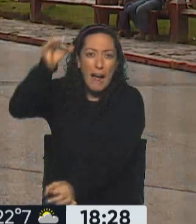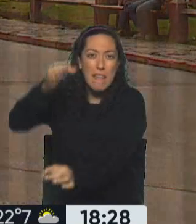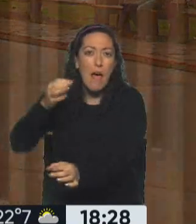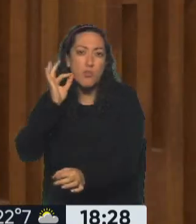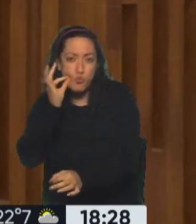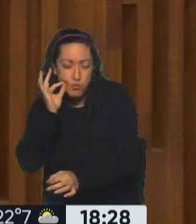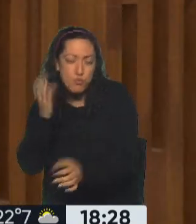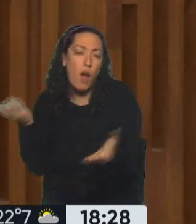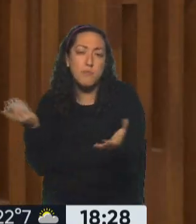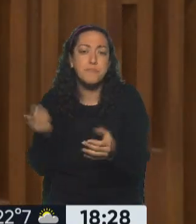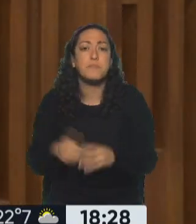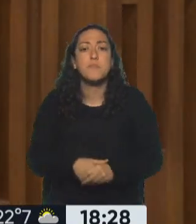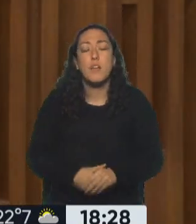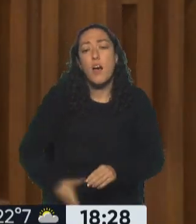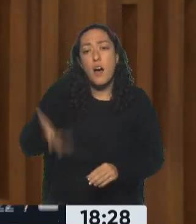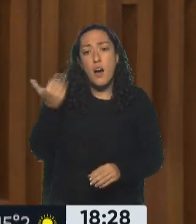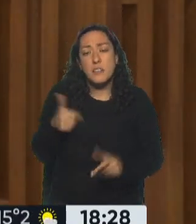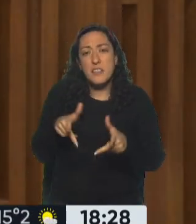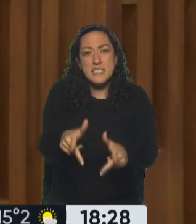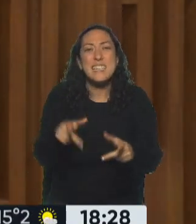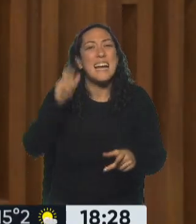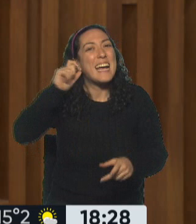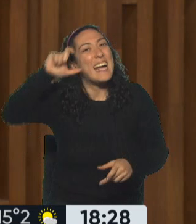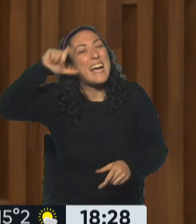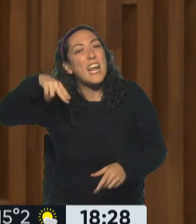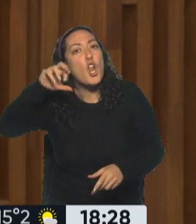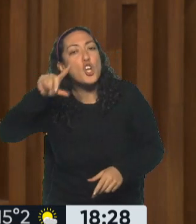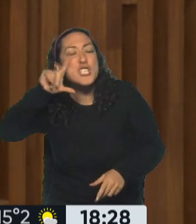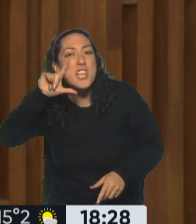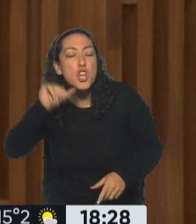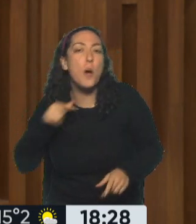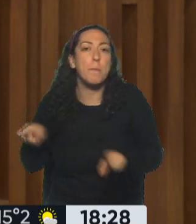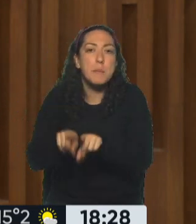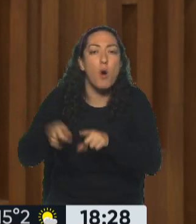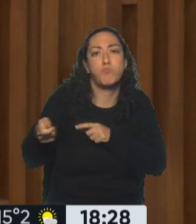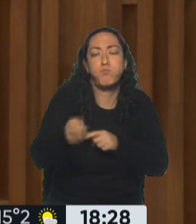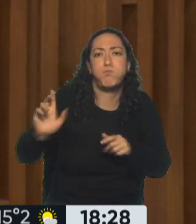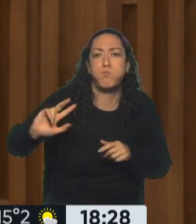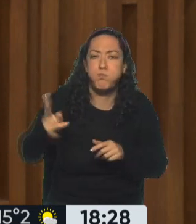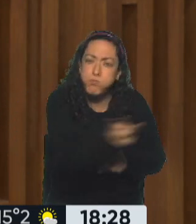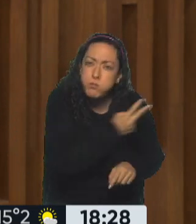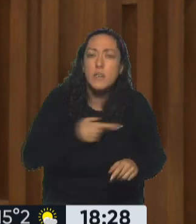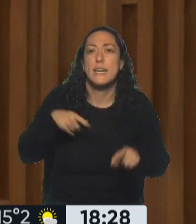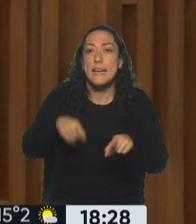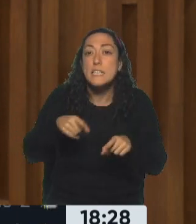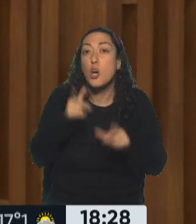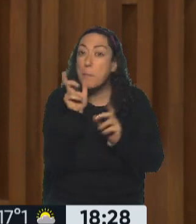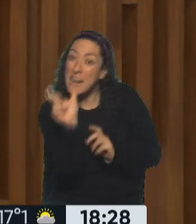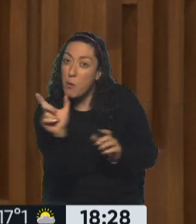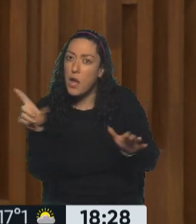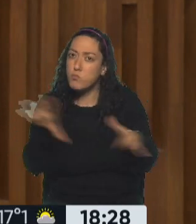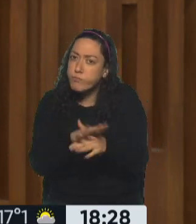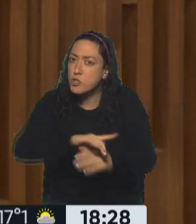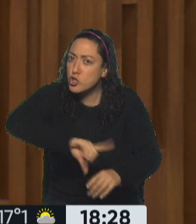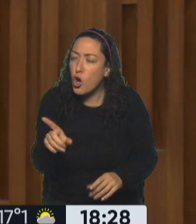hecho de que no se acepte decirle genocidio a lo que sucedió en nuestra historia tiene que ver con una cuestión política, tiene que ver con que, como he dicho